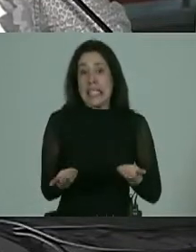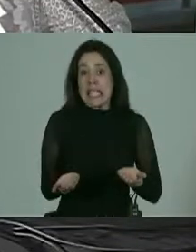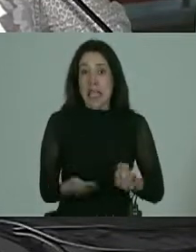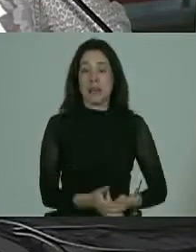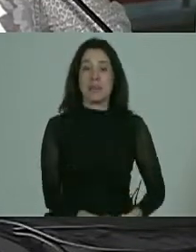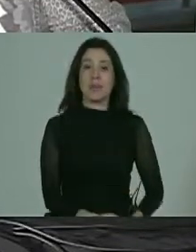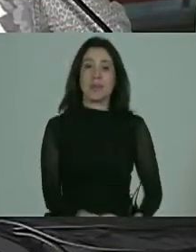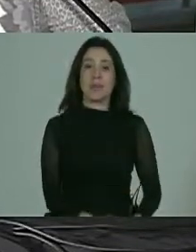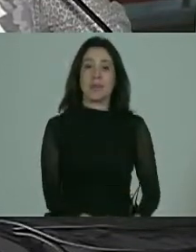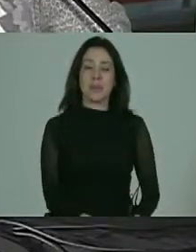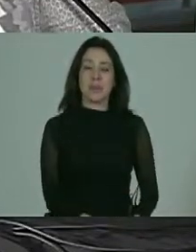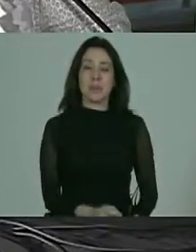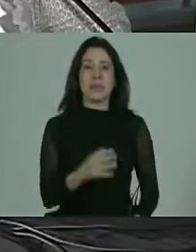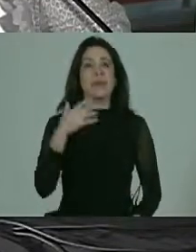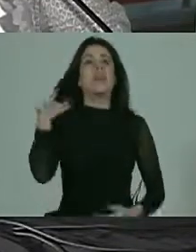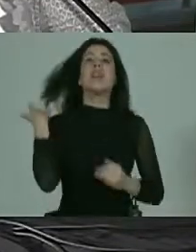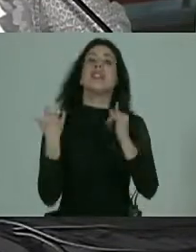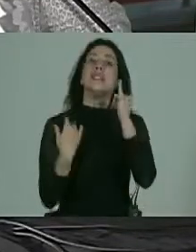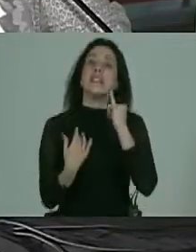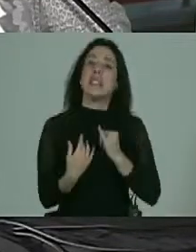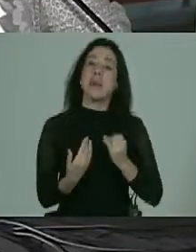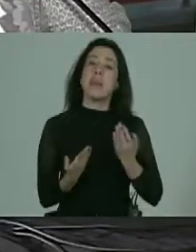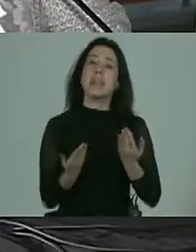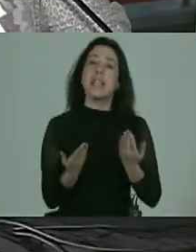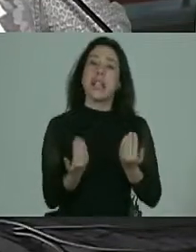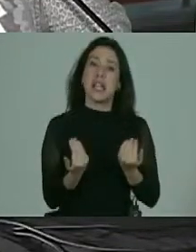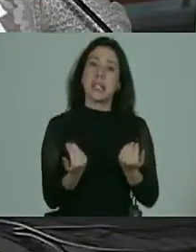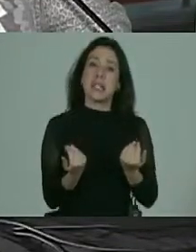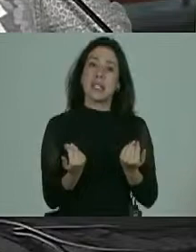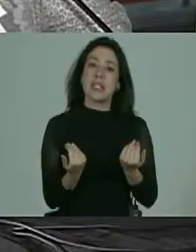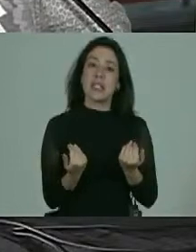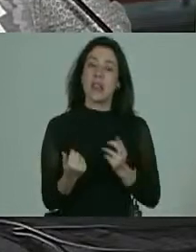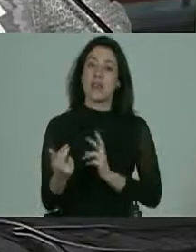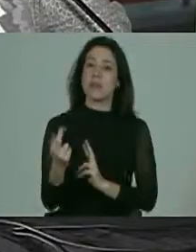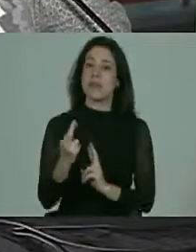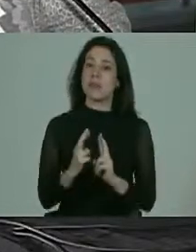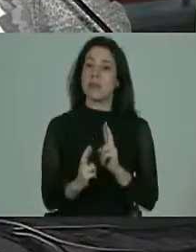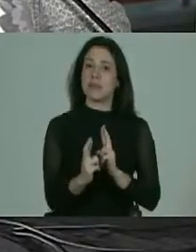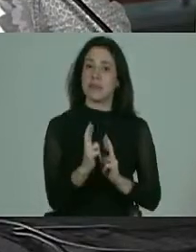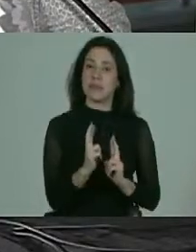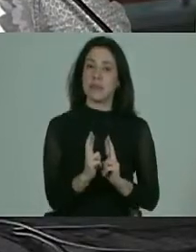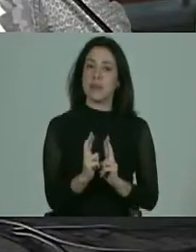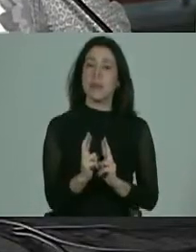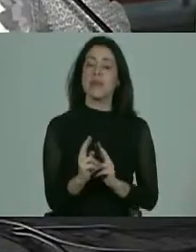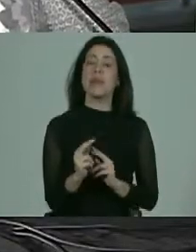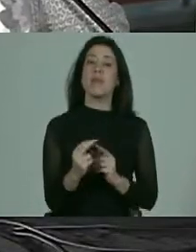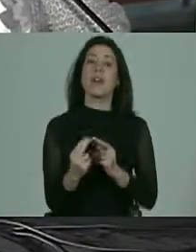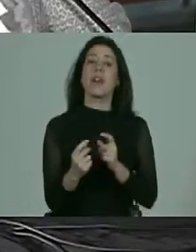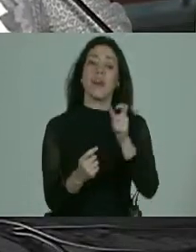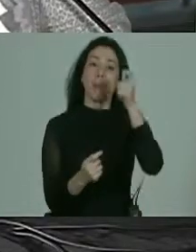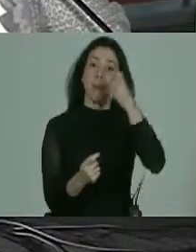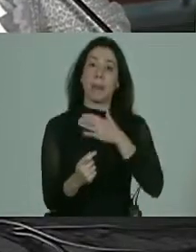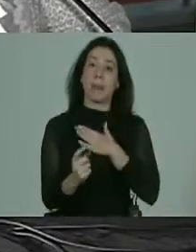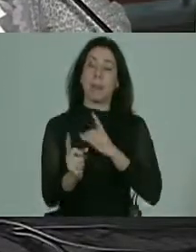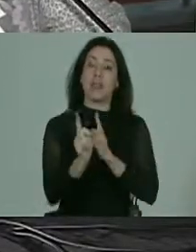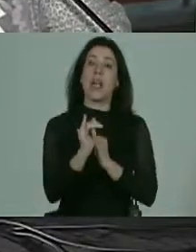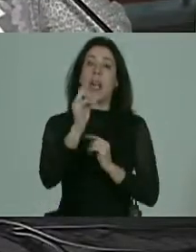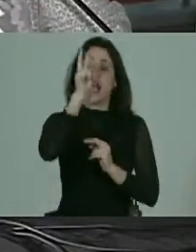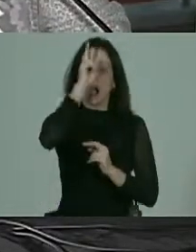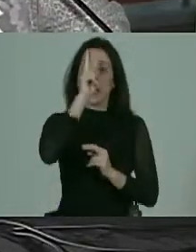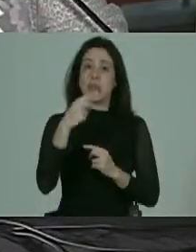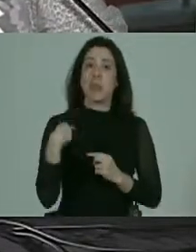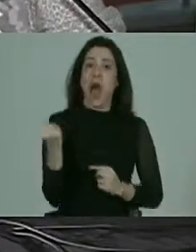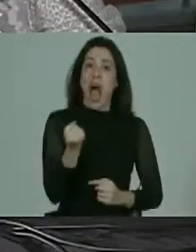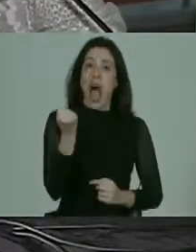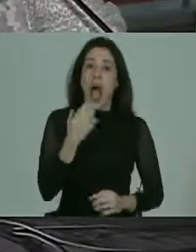necesita o sea siempre requiere de una interacción que es unipersonal y luego el respeto por la